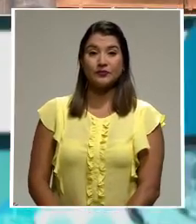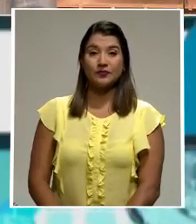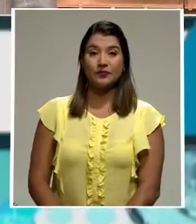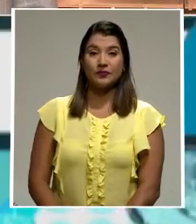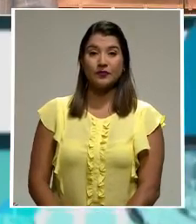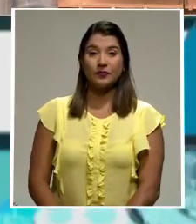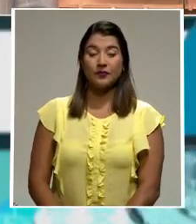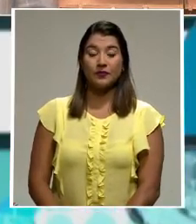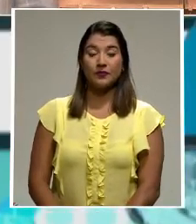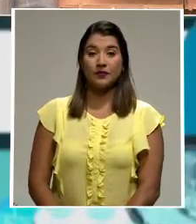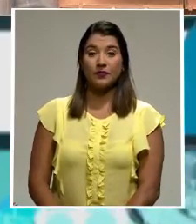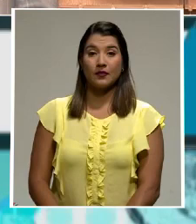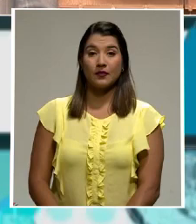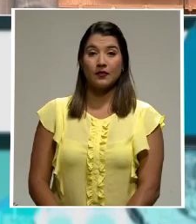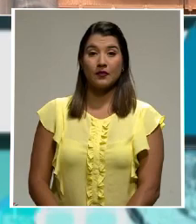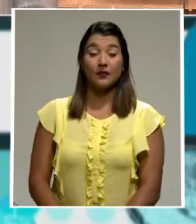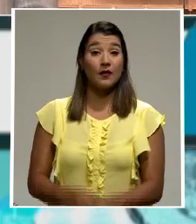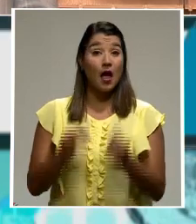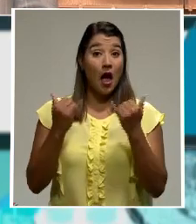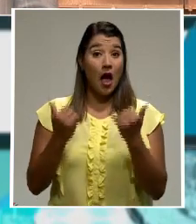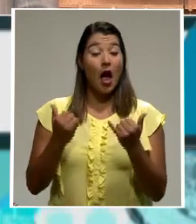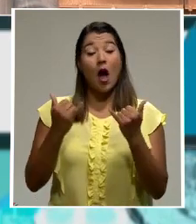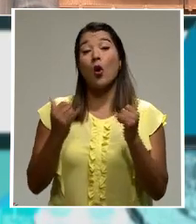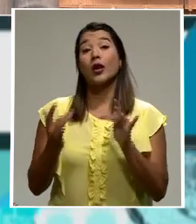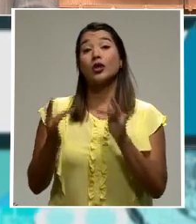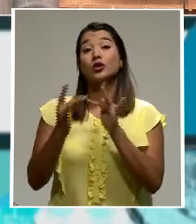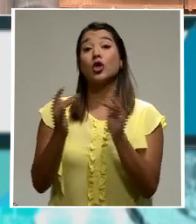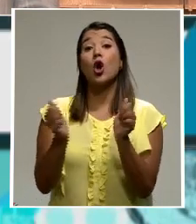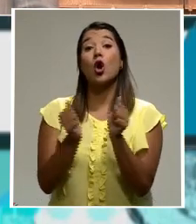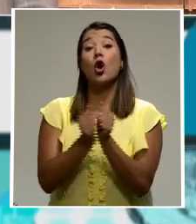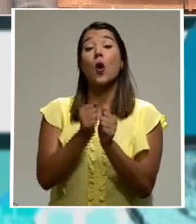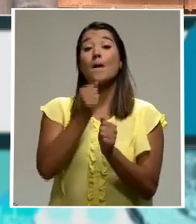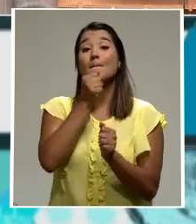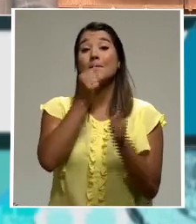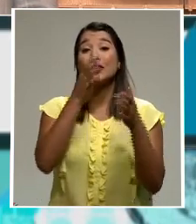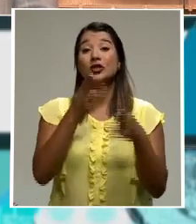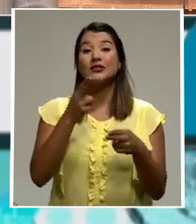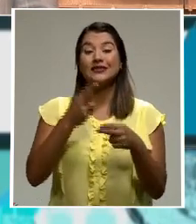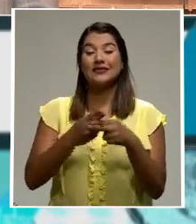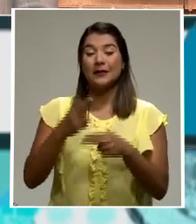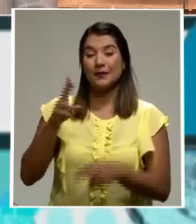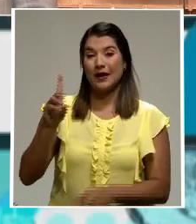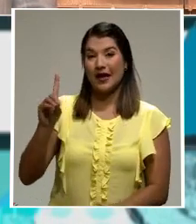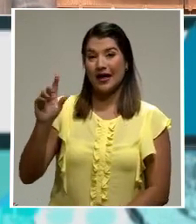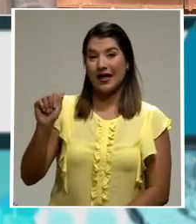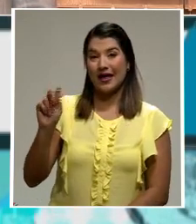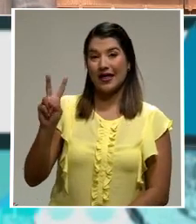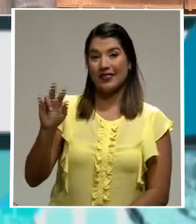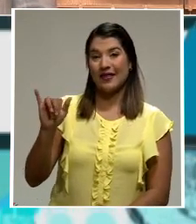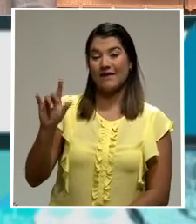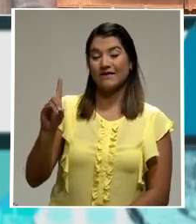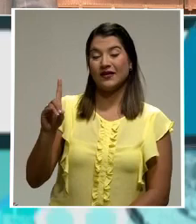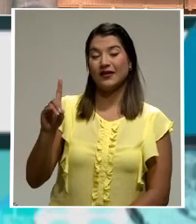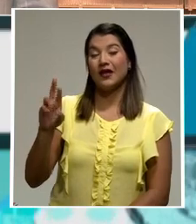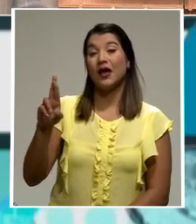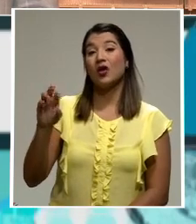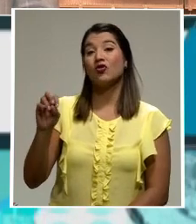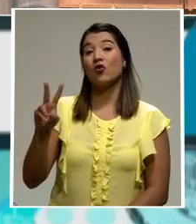Vamos ahora a un pase en vivo con nuestro compañero David Roversi desde el